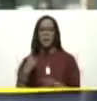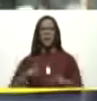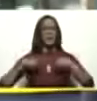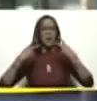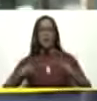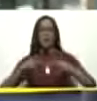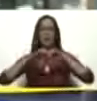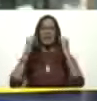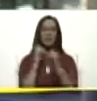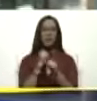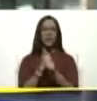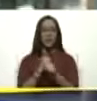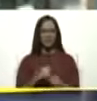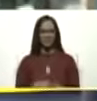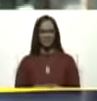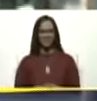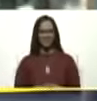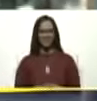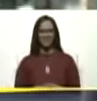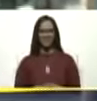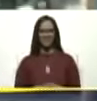nueva clase obrera.